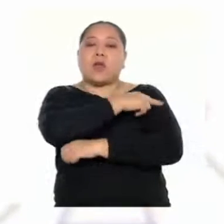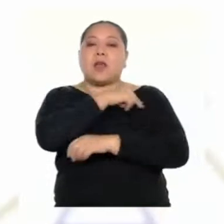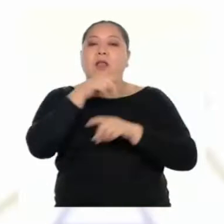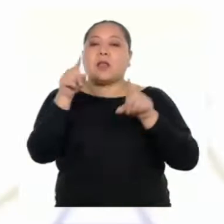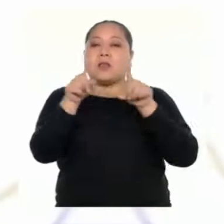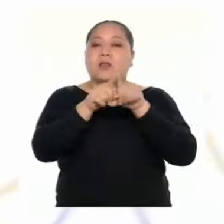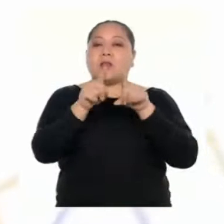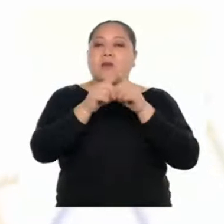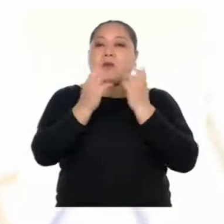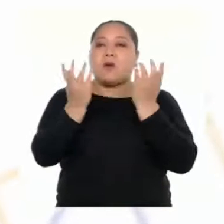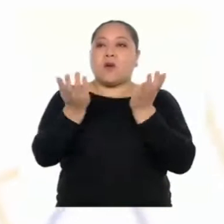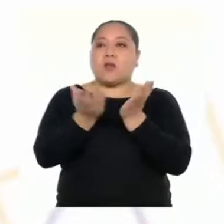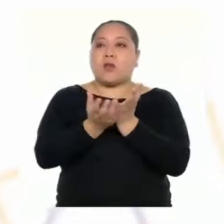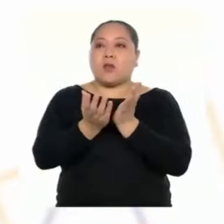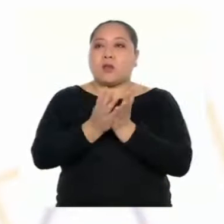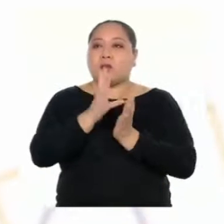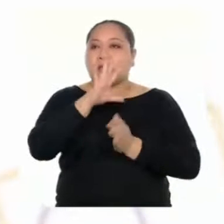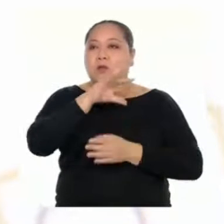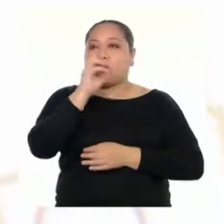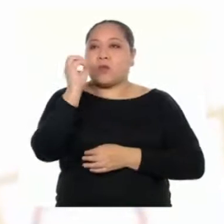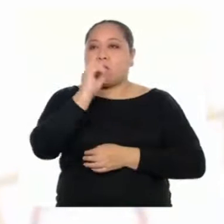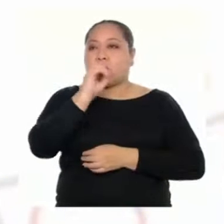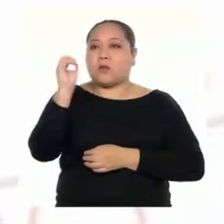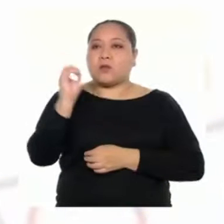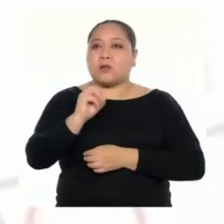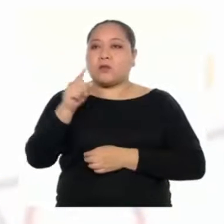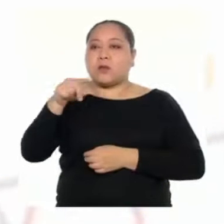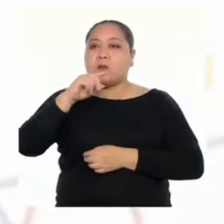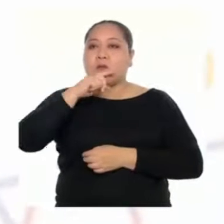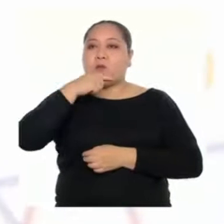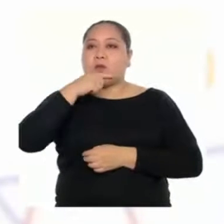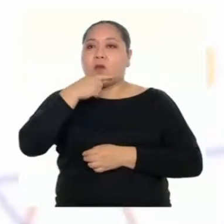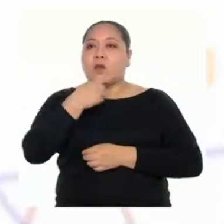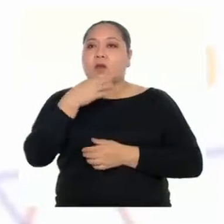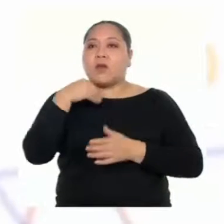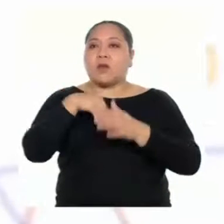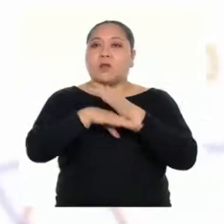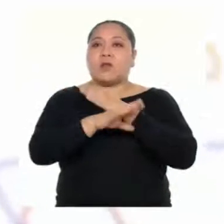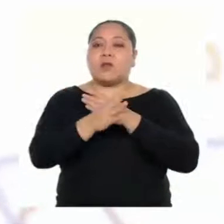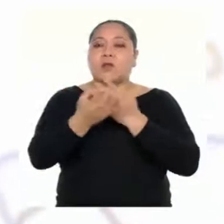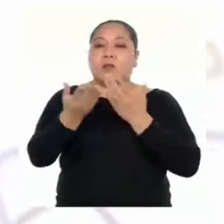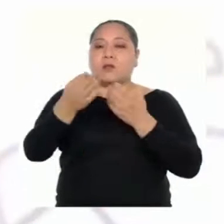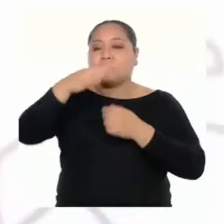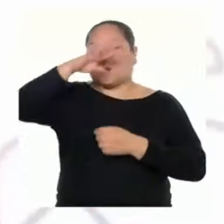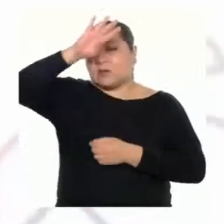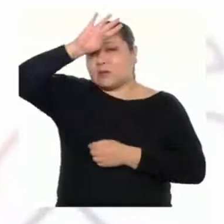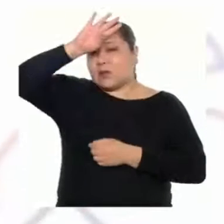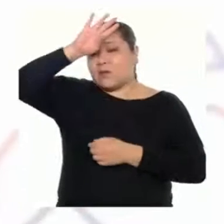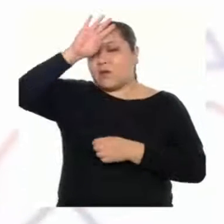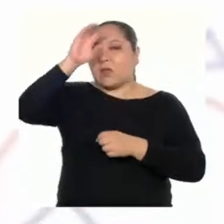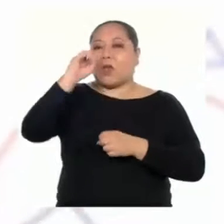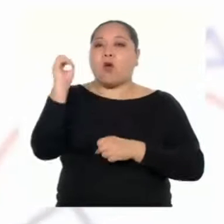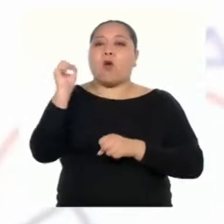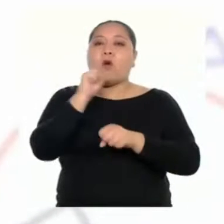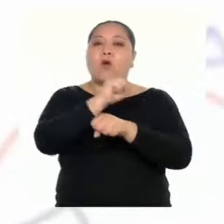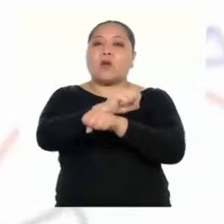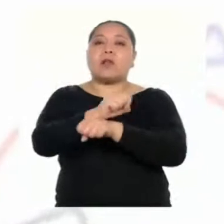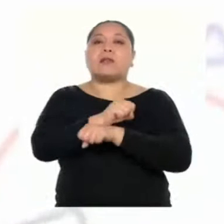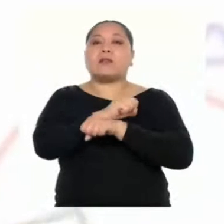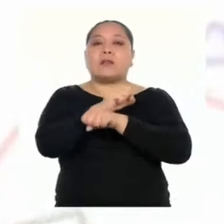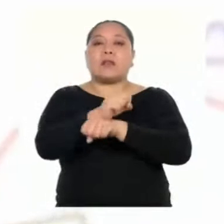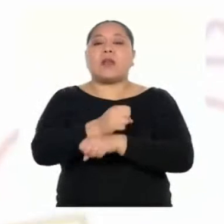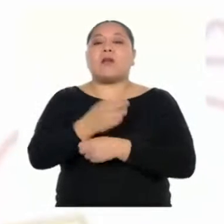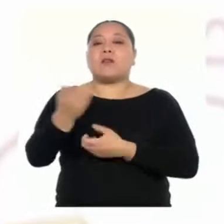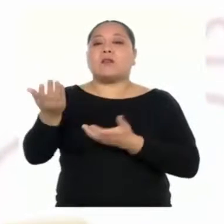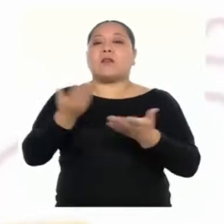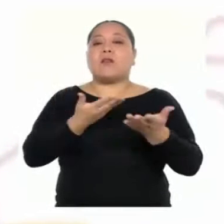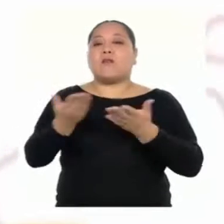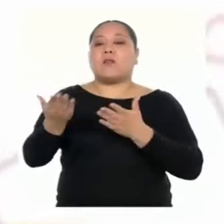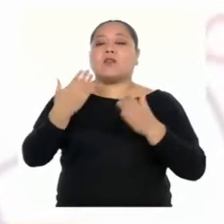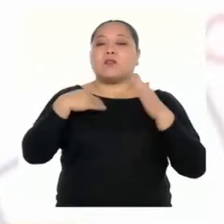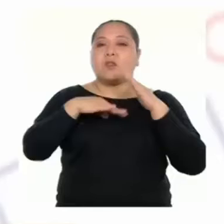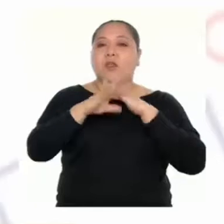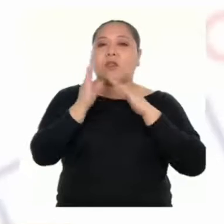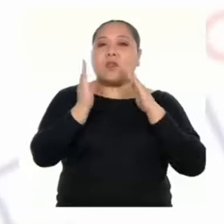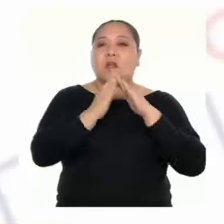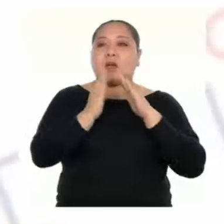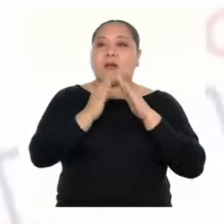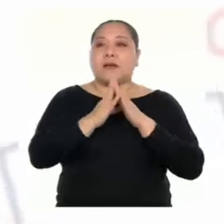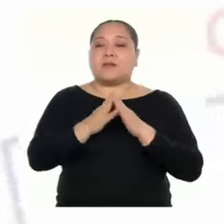escuelas. El 50% de estas mujeres estaba en calidad de sirvientas y esclavas al servicio de las tareas